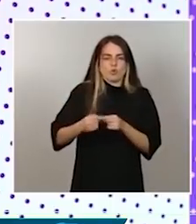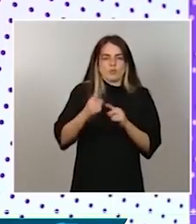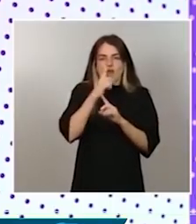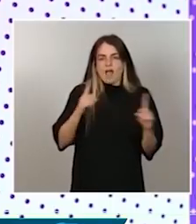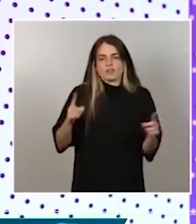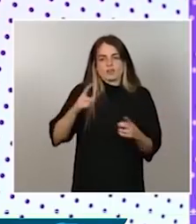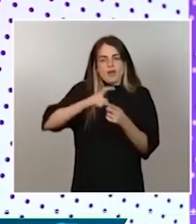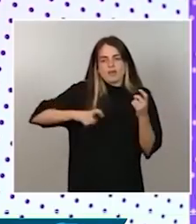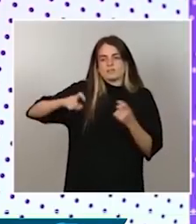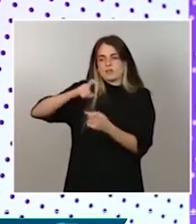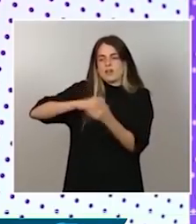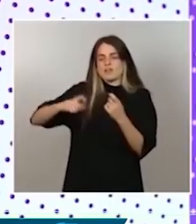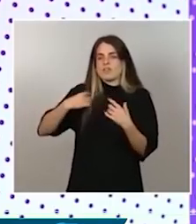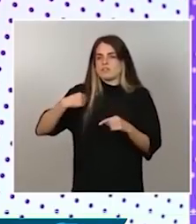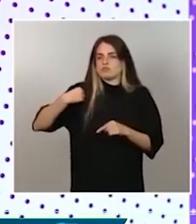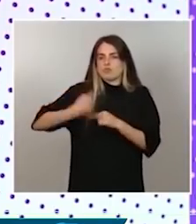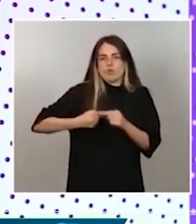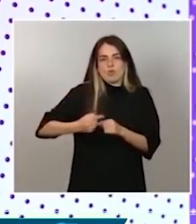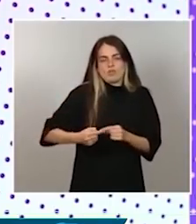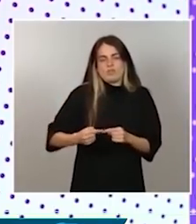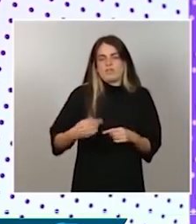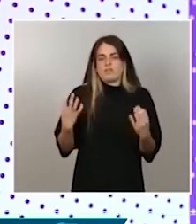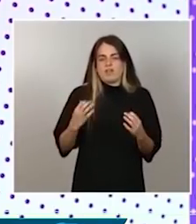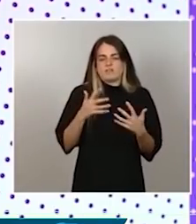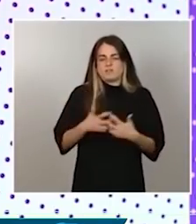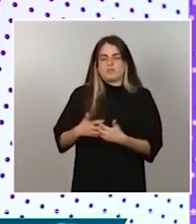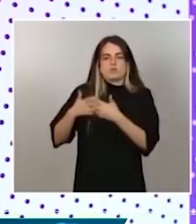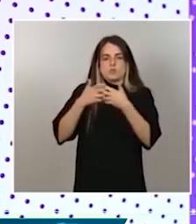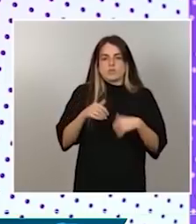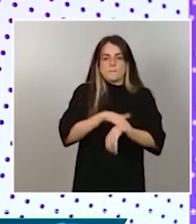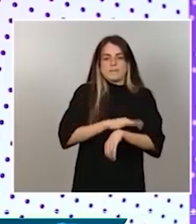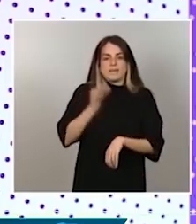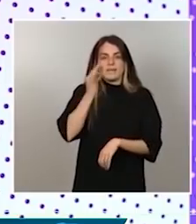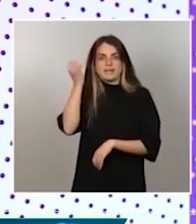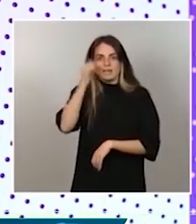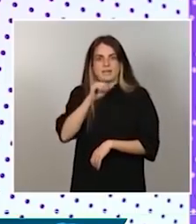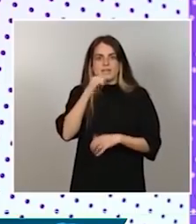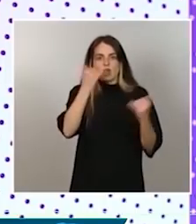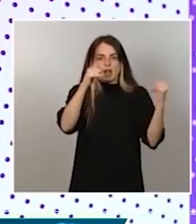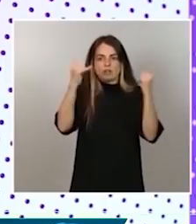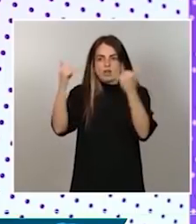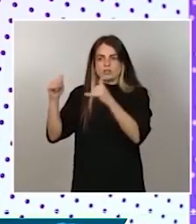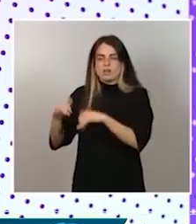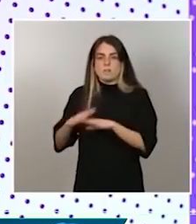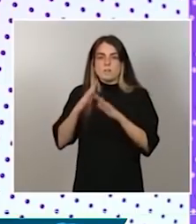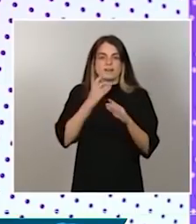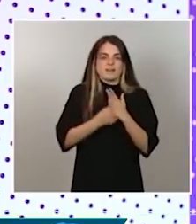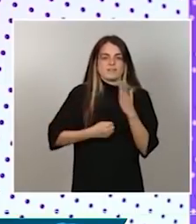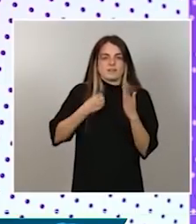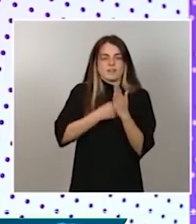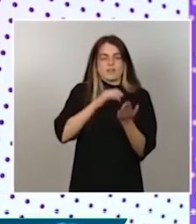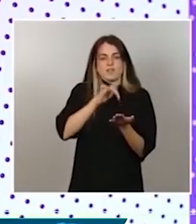pudiera haber y, por supuesto, asistimos al mismo tiempo a una transformación del Partido Socialista Obrero Español al Partido